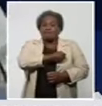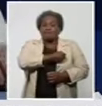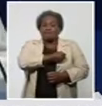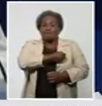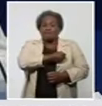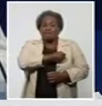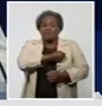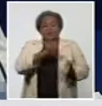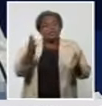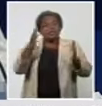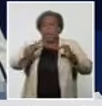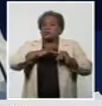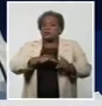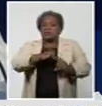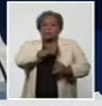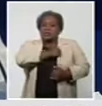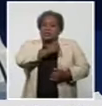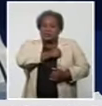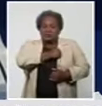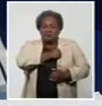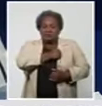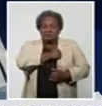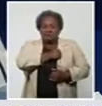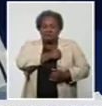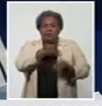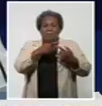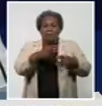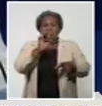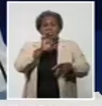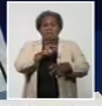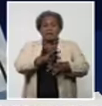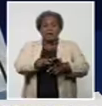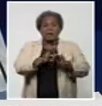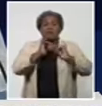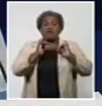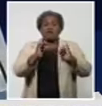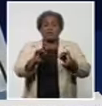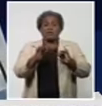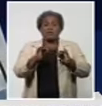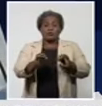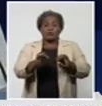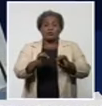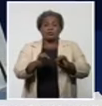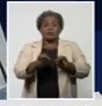querido, pero comenzamos nuestra intervención